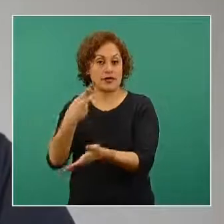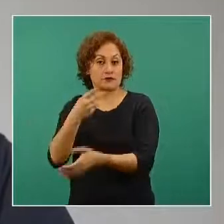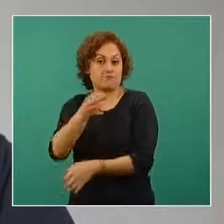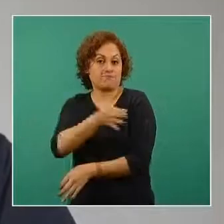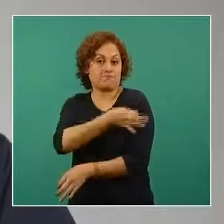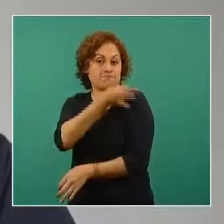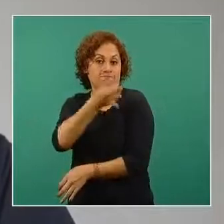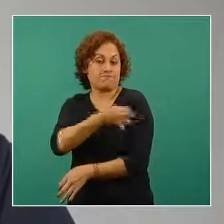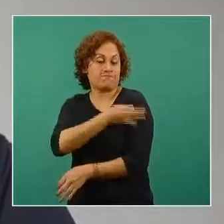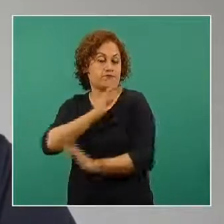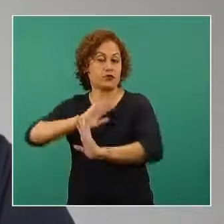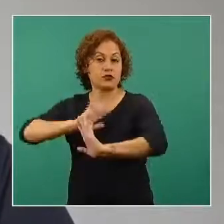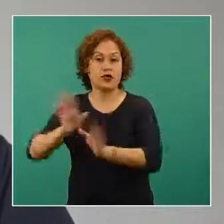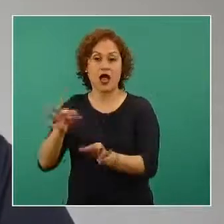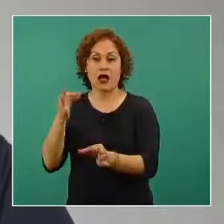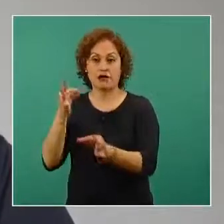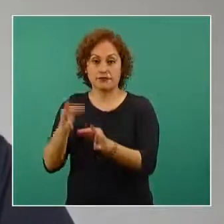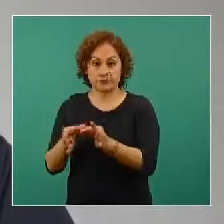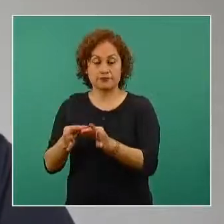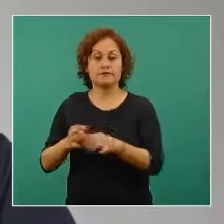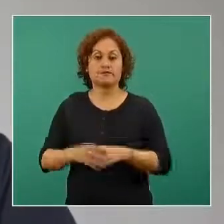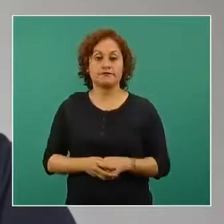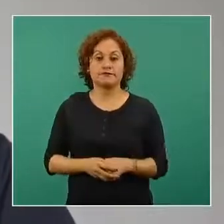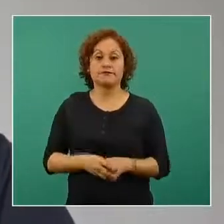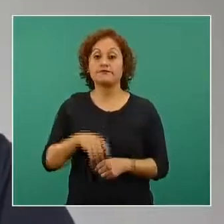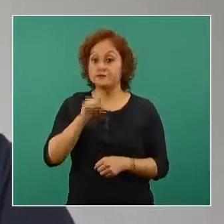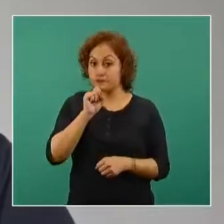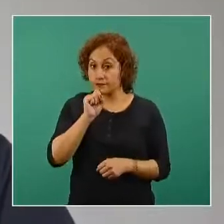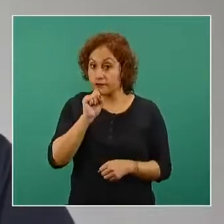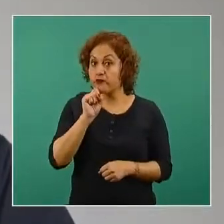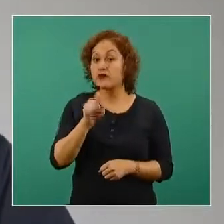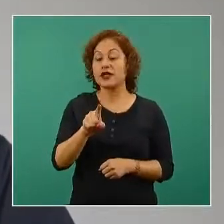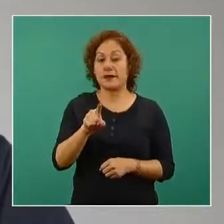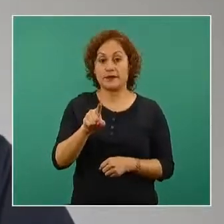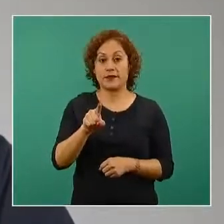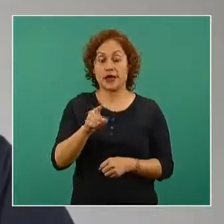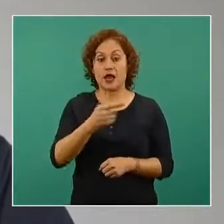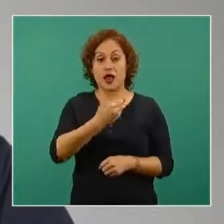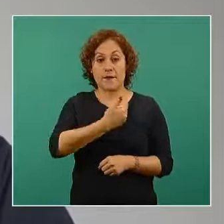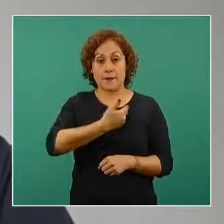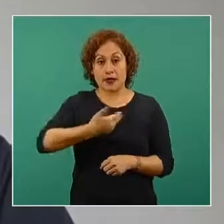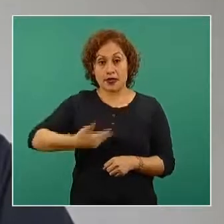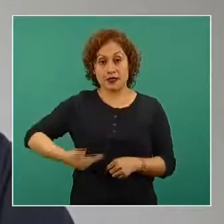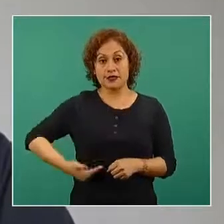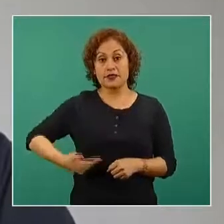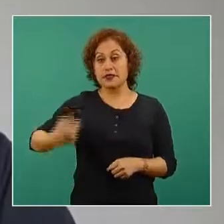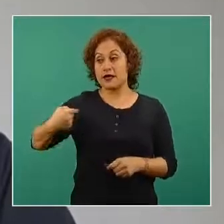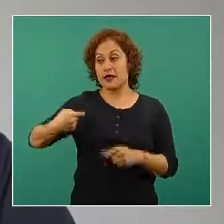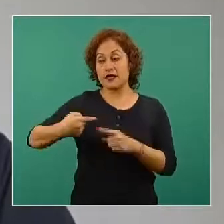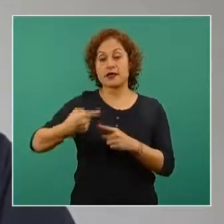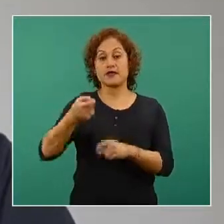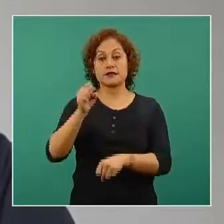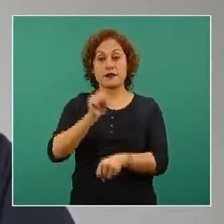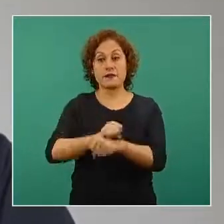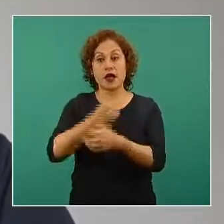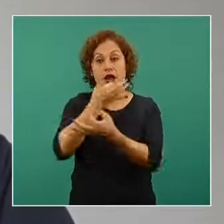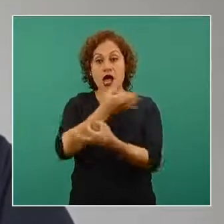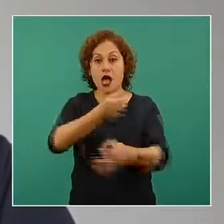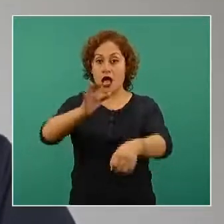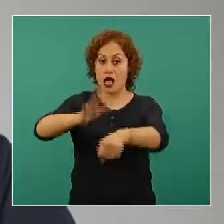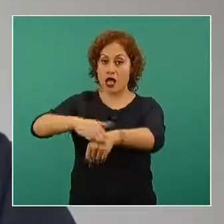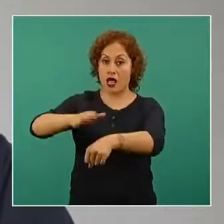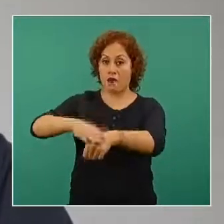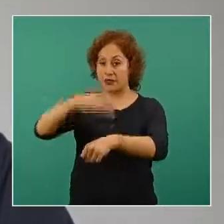este marco y esta invitación que se hizo también por parte del señor presidente durante la semana para que Campeche pueda